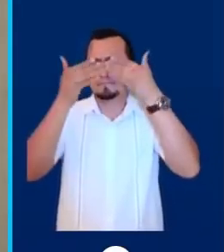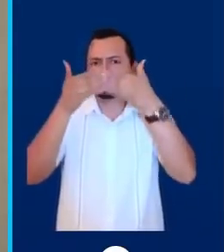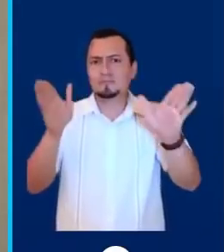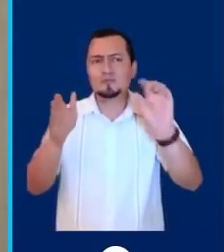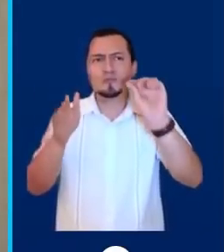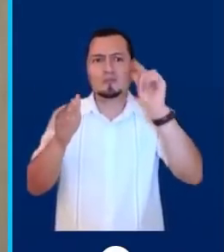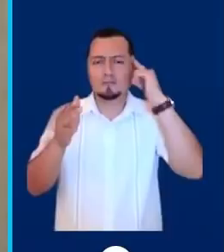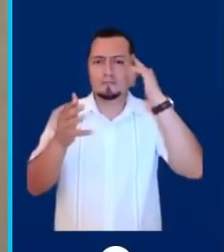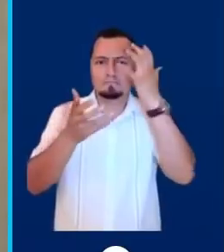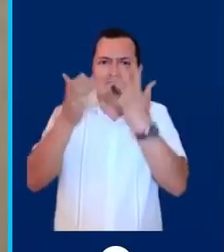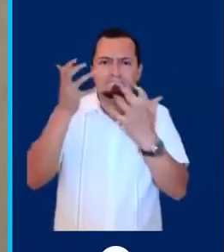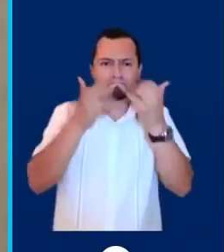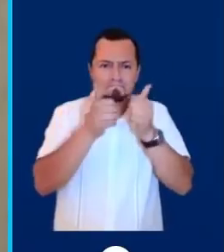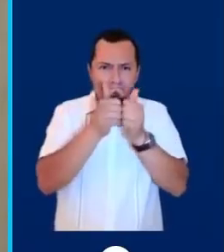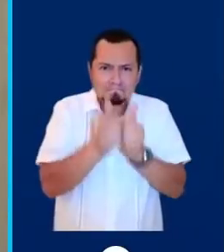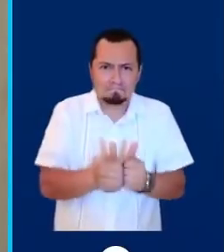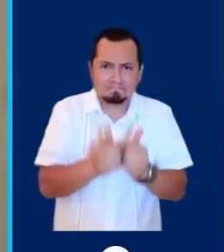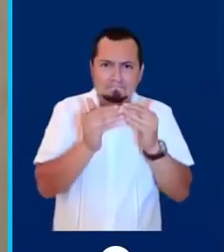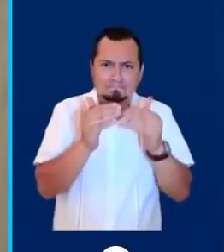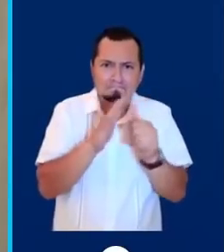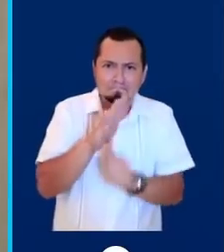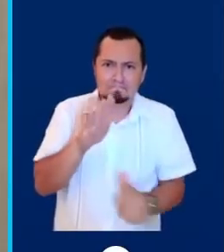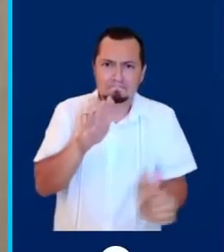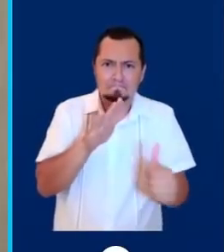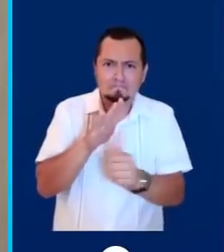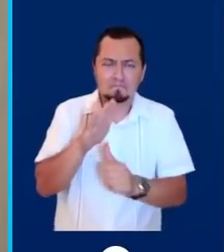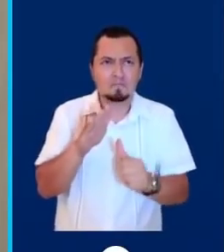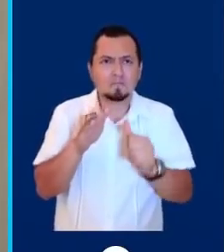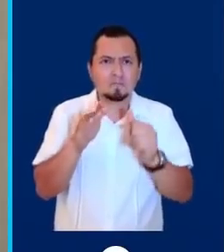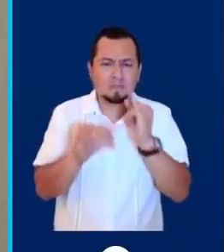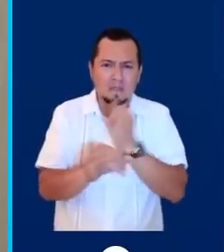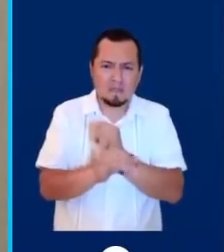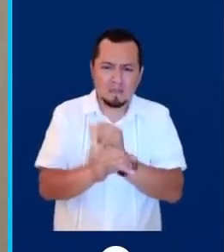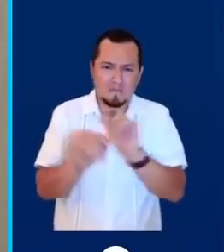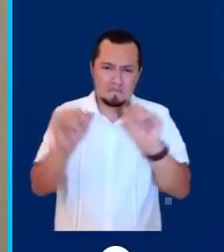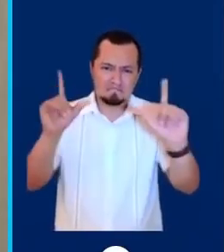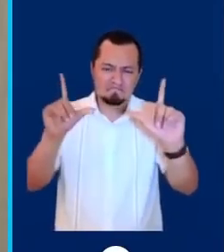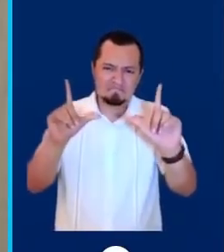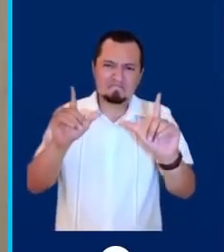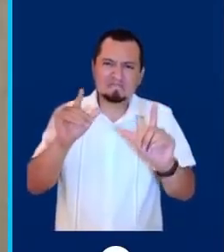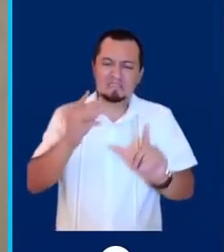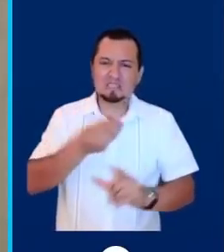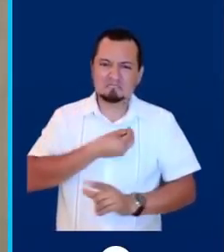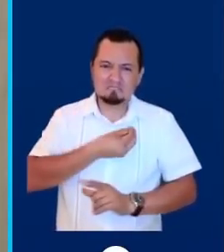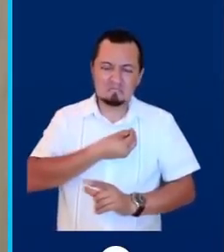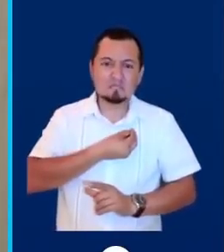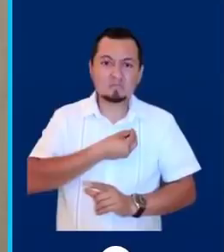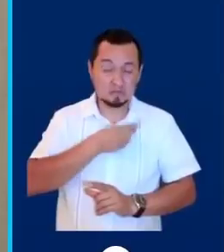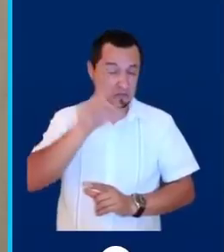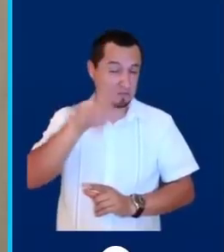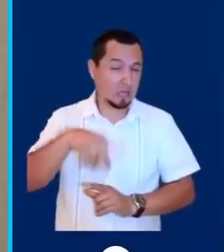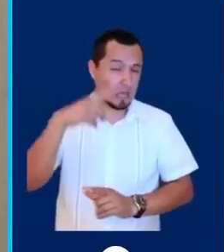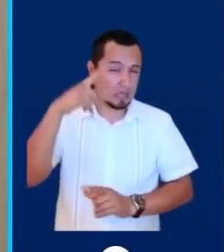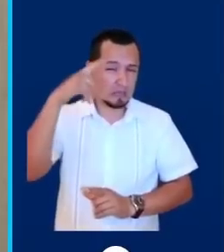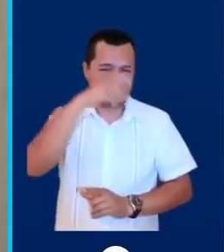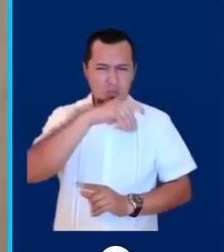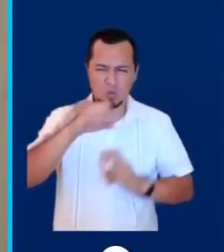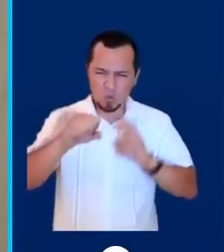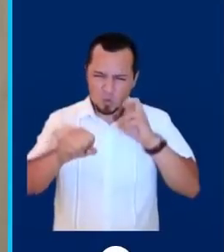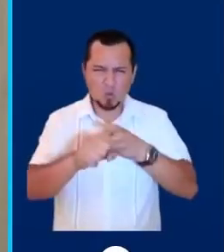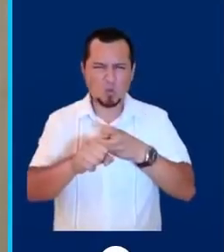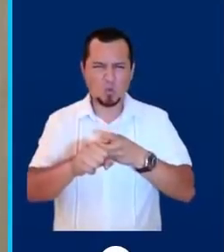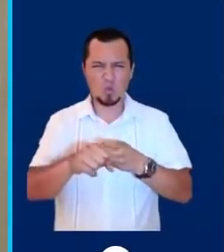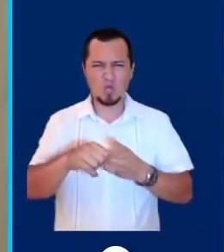ver a sus compañeros y a sus maestras y maestros. Ha sido un proceso muy difícil, muy duro,